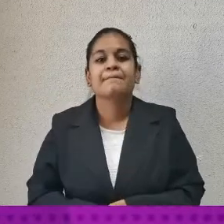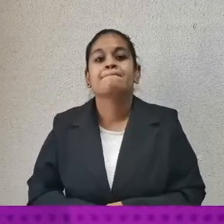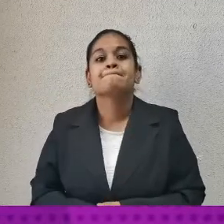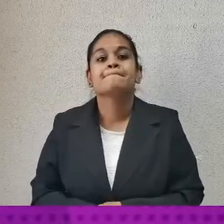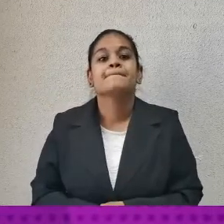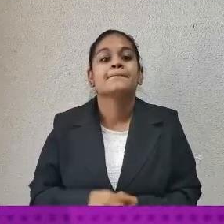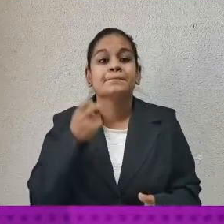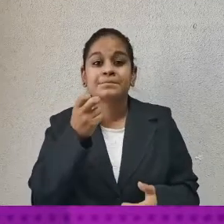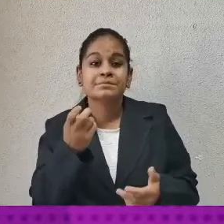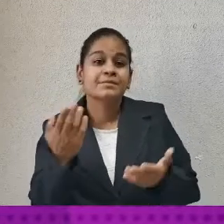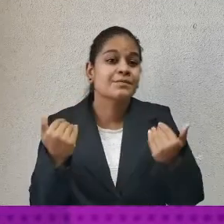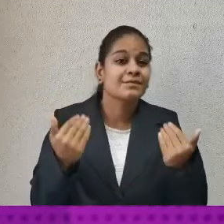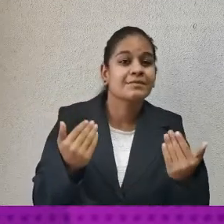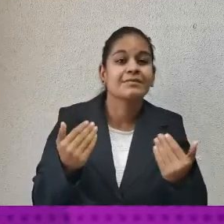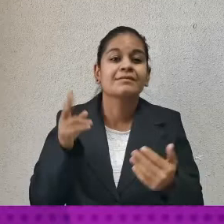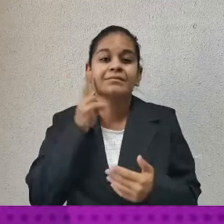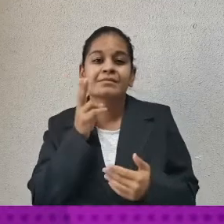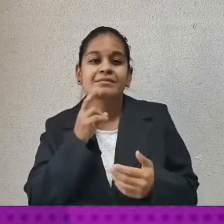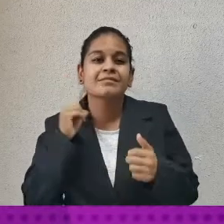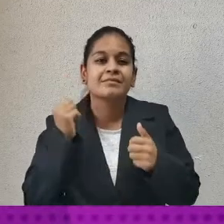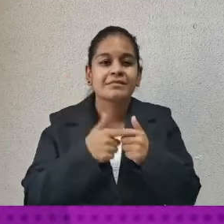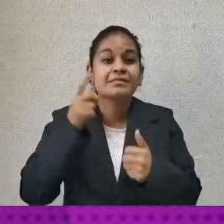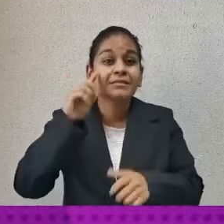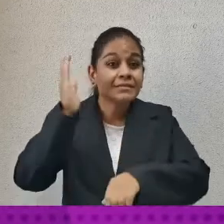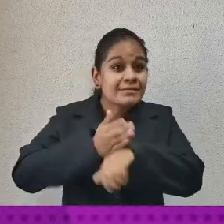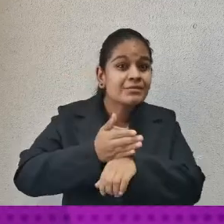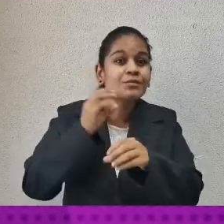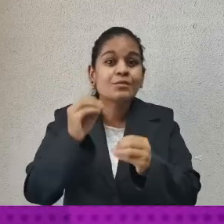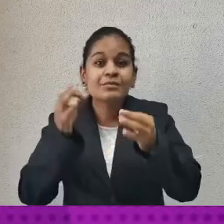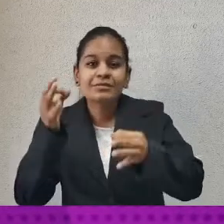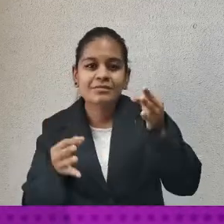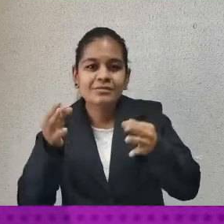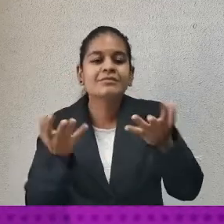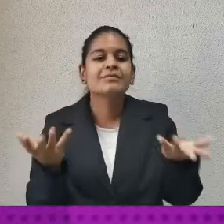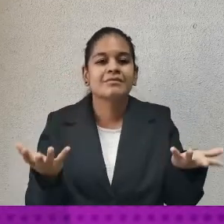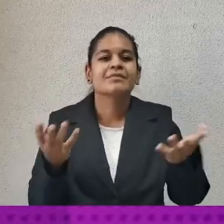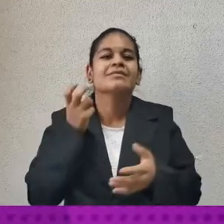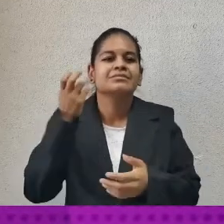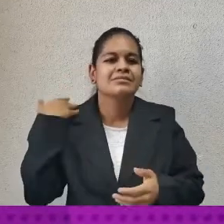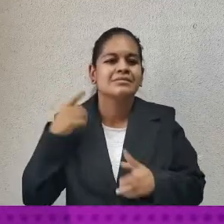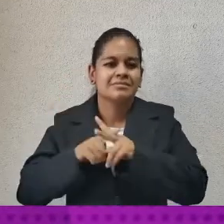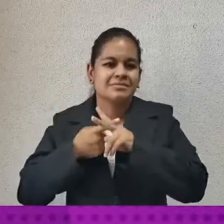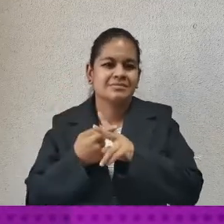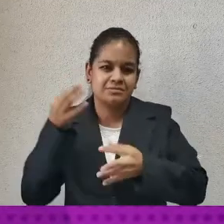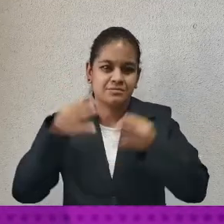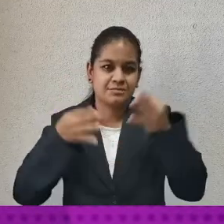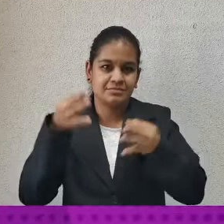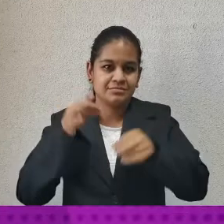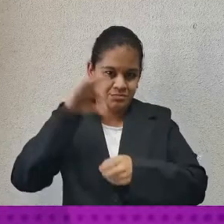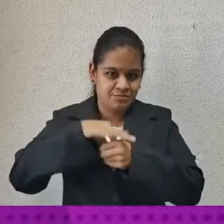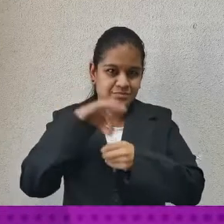no habían las instancias necesarias. Y surge en una primera instancia un tribunal